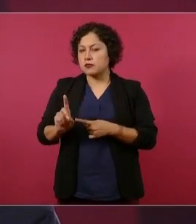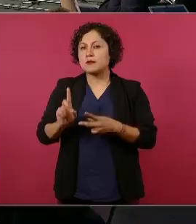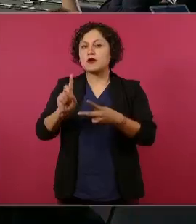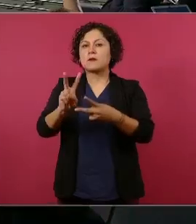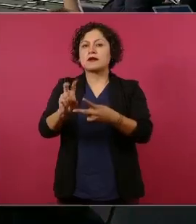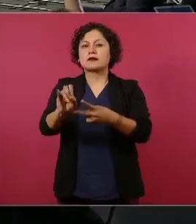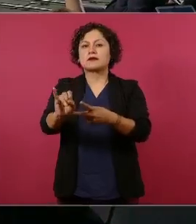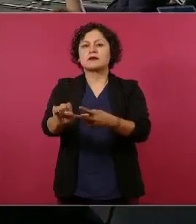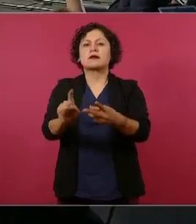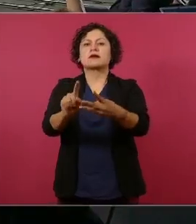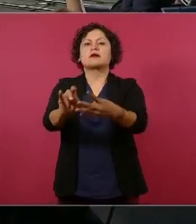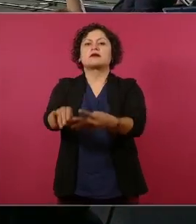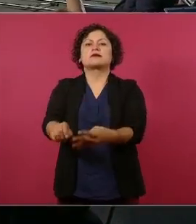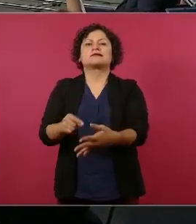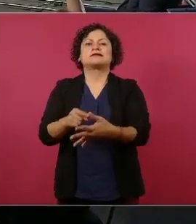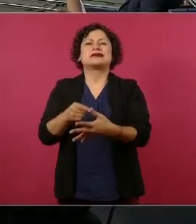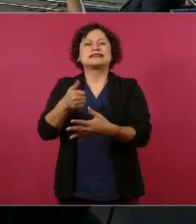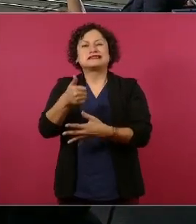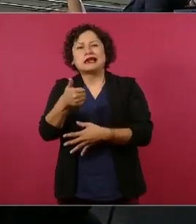6 o 7 fines de semana.